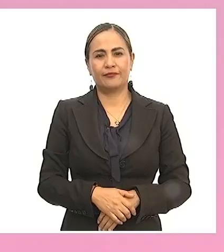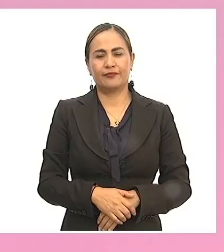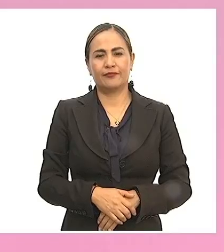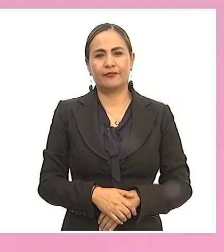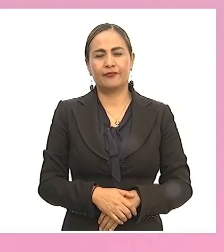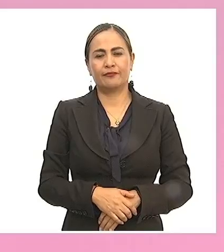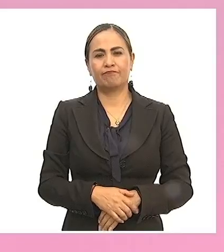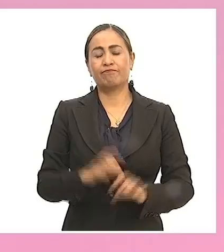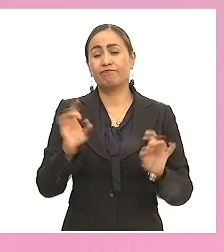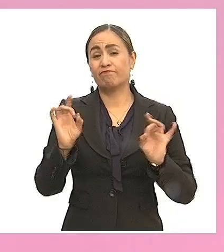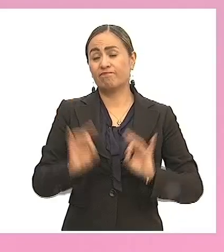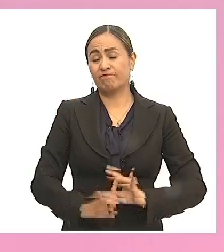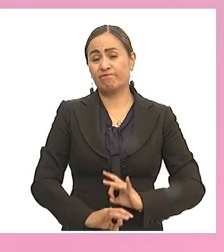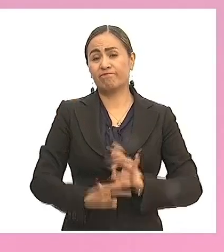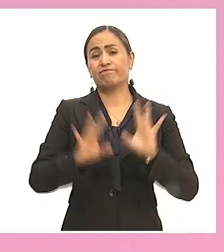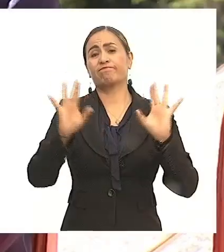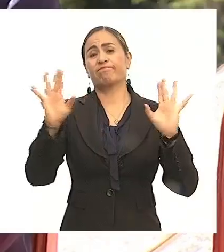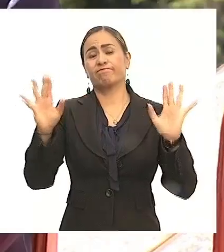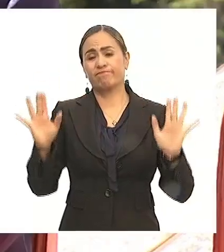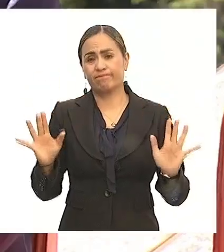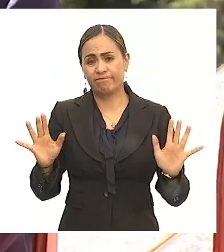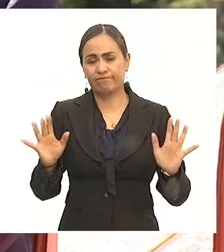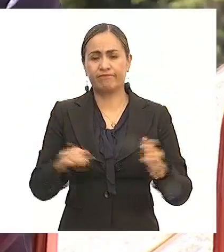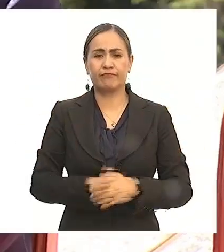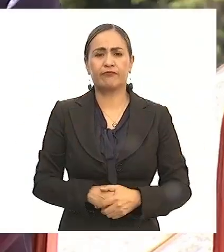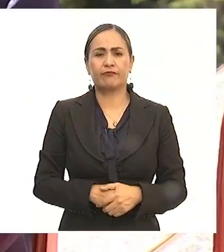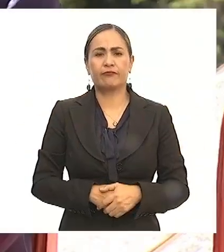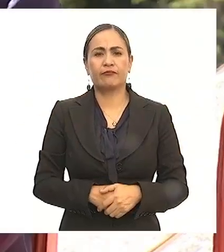ha surgido una fuerza,